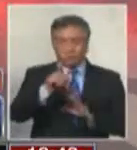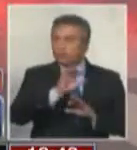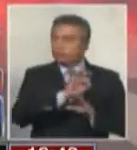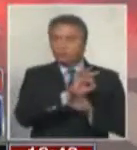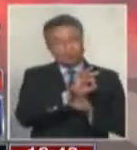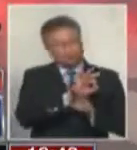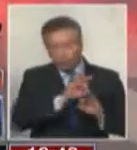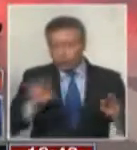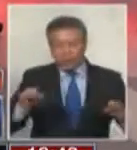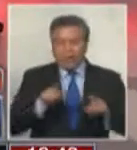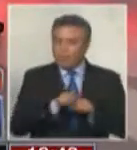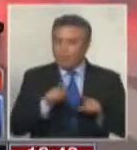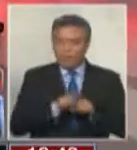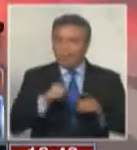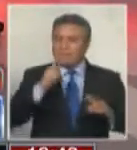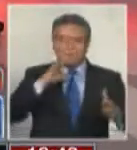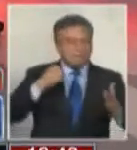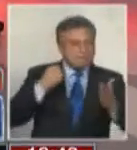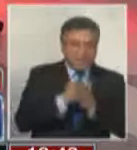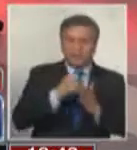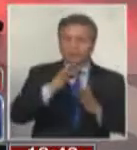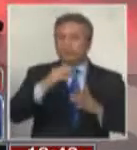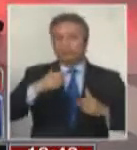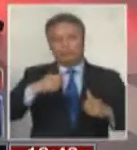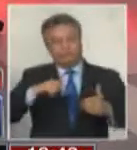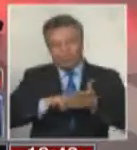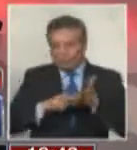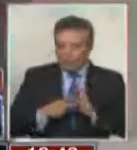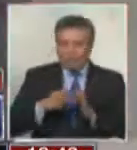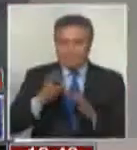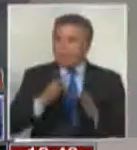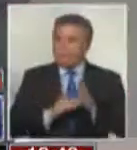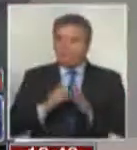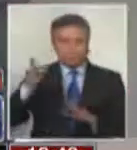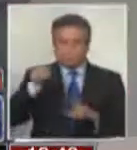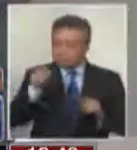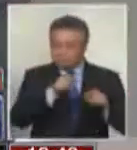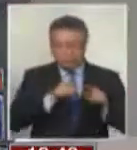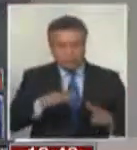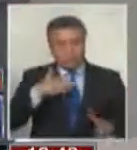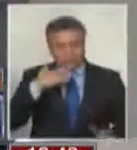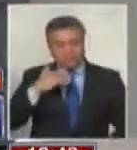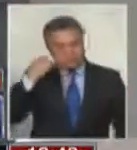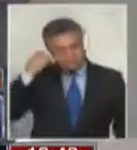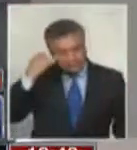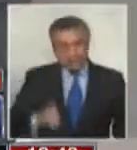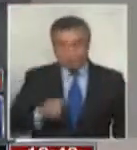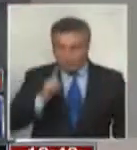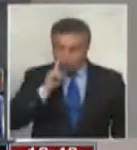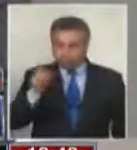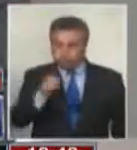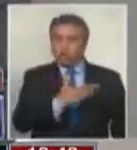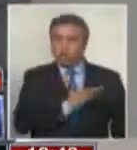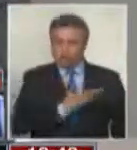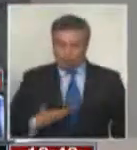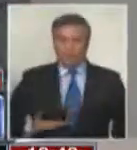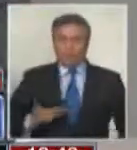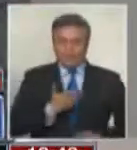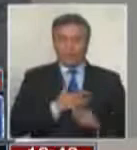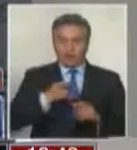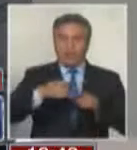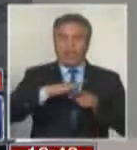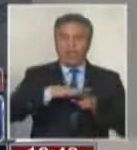va a producir algún impacto o alteración mayor en esas consideraciones que siempre deben tener los gobiernos que es los